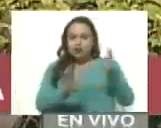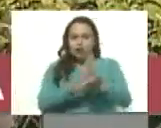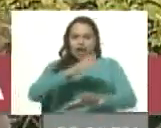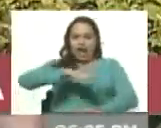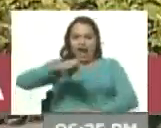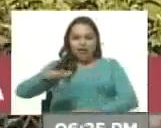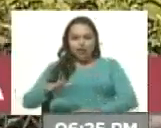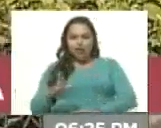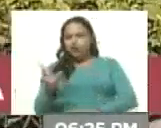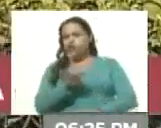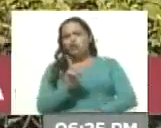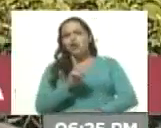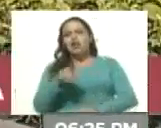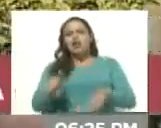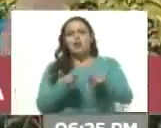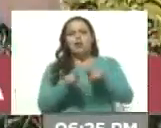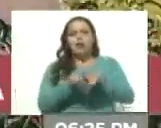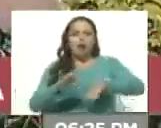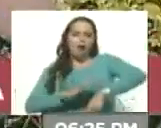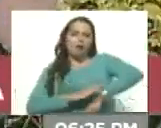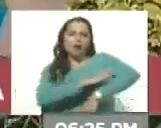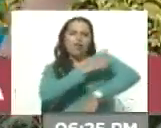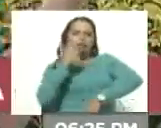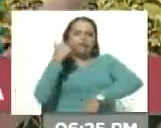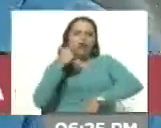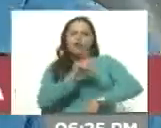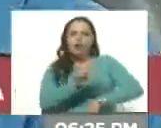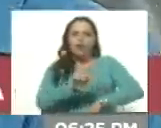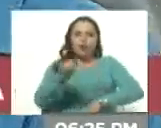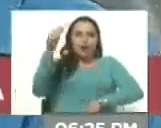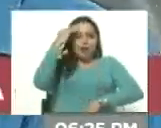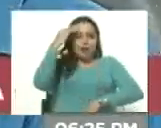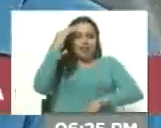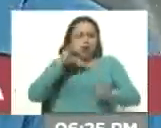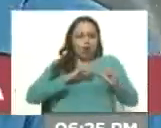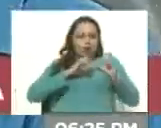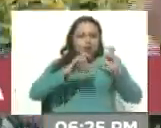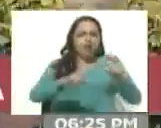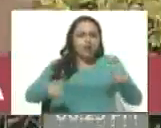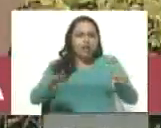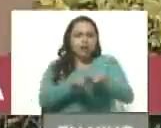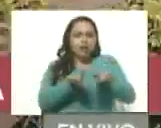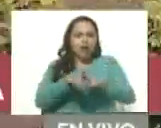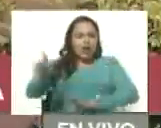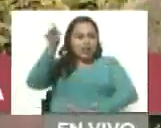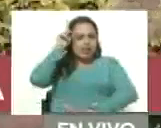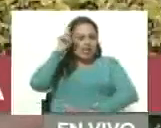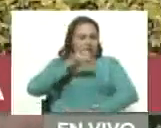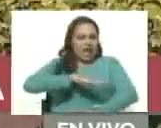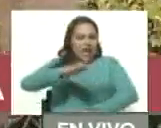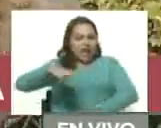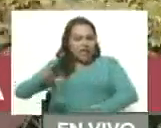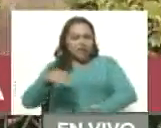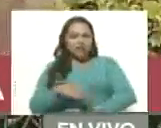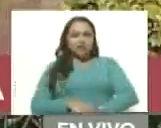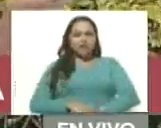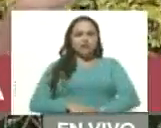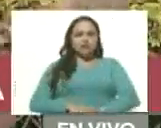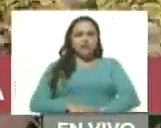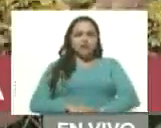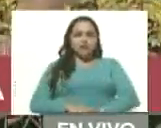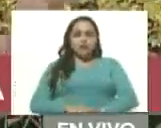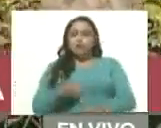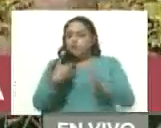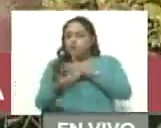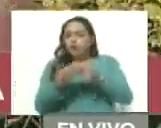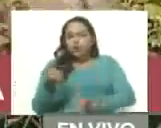es el que tiene una piel cobriza antes de lo que tiene una mente andina y un corazón andino puede ser de cualquier color eso me interesa eso es racismo